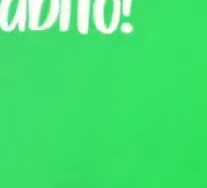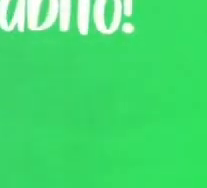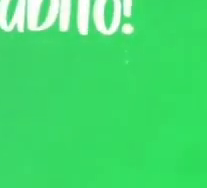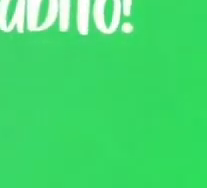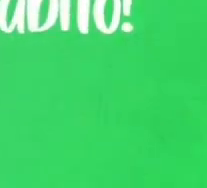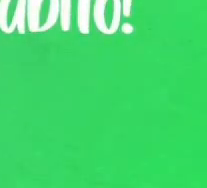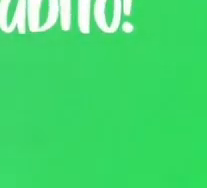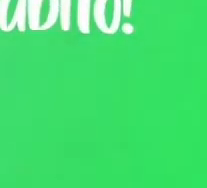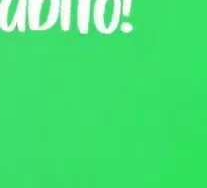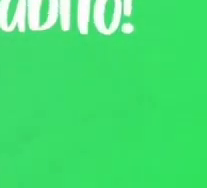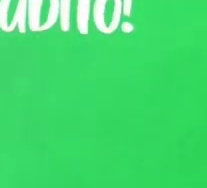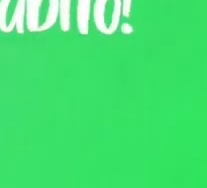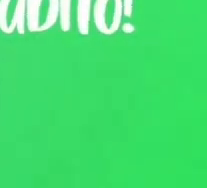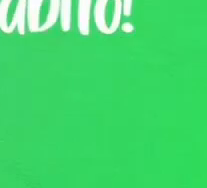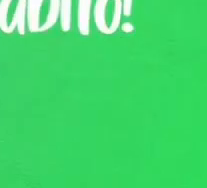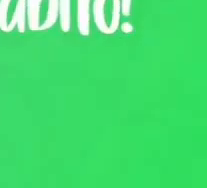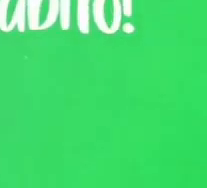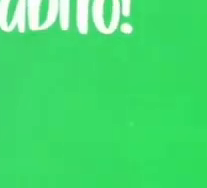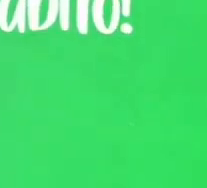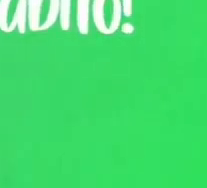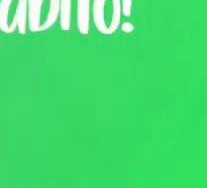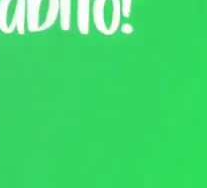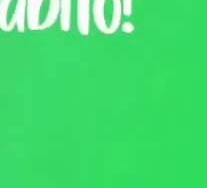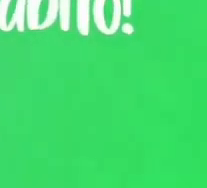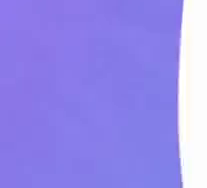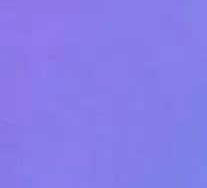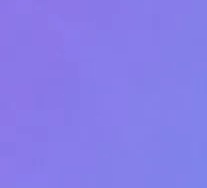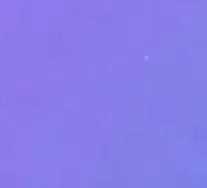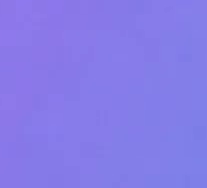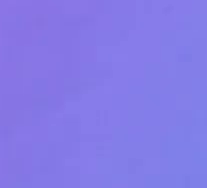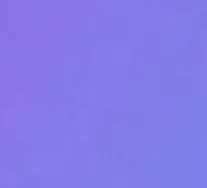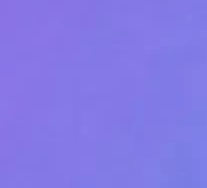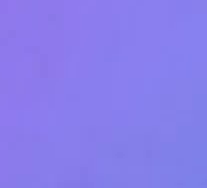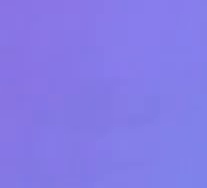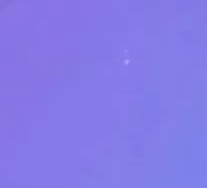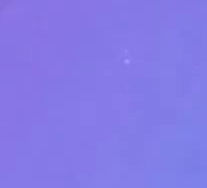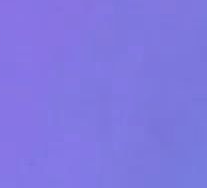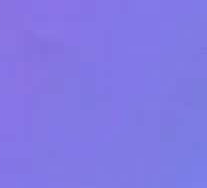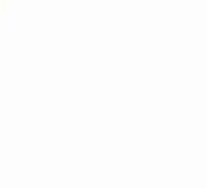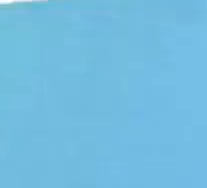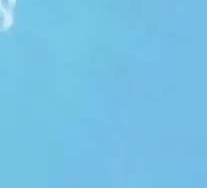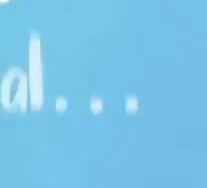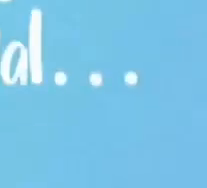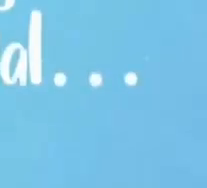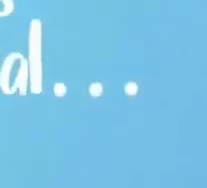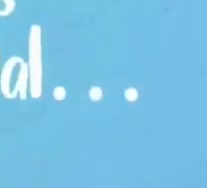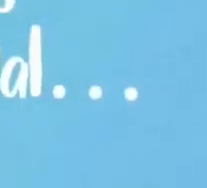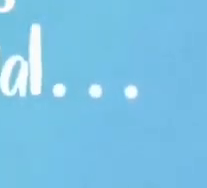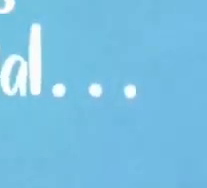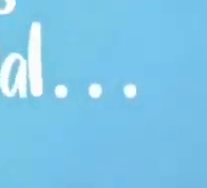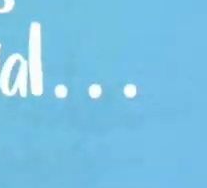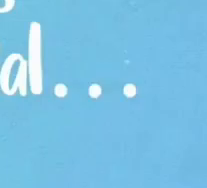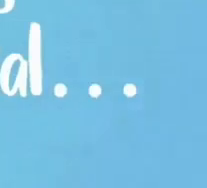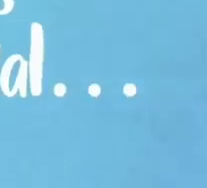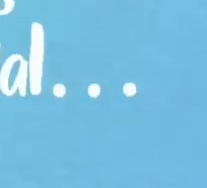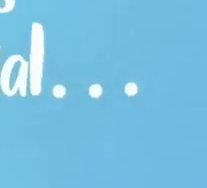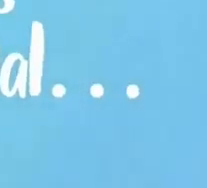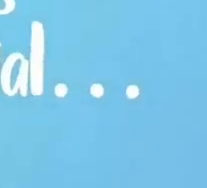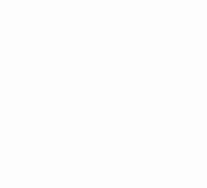mascarilla o cubrebocas. Que se convierta en hábito. Lava las manos y usa gel